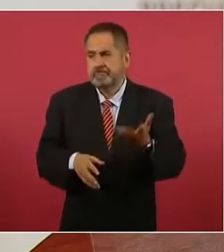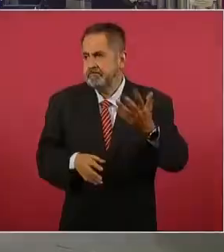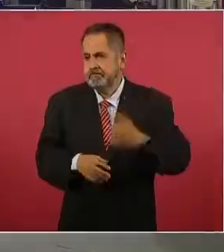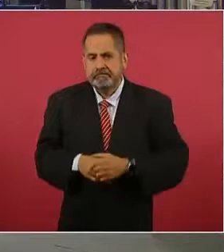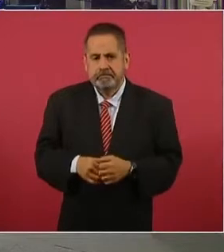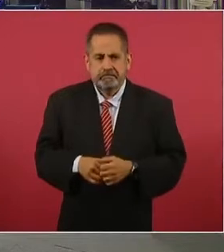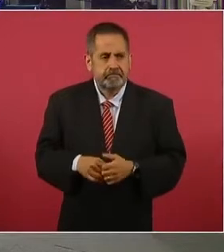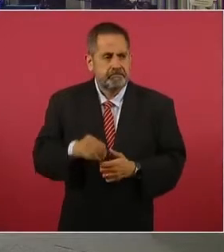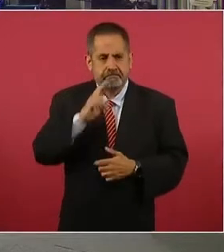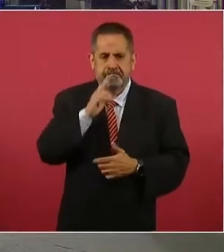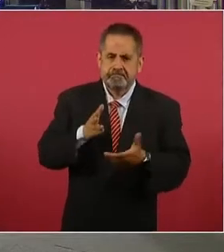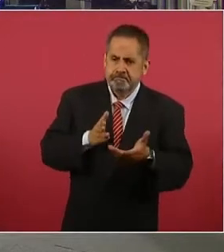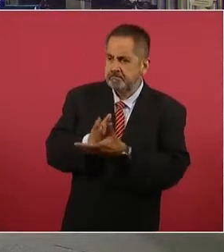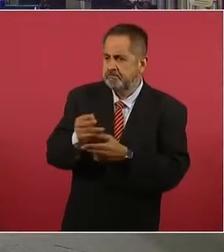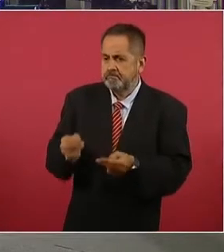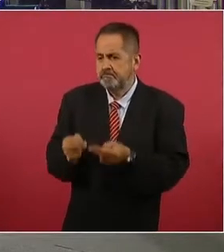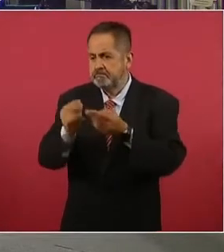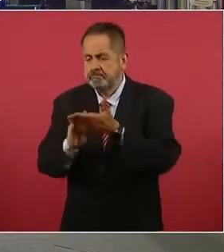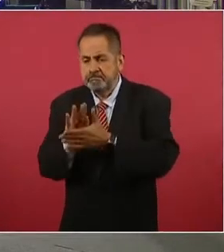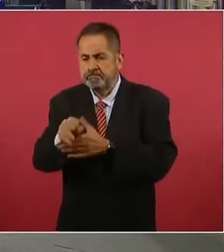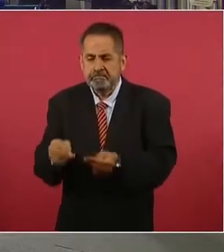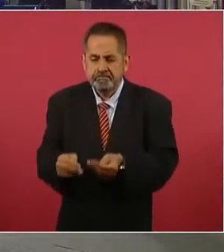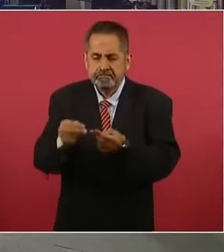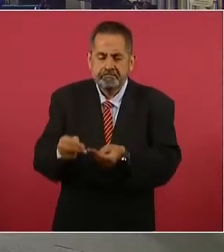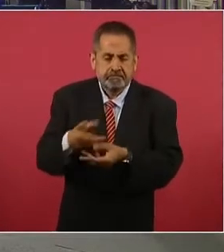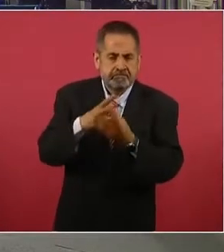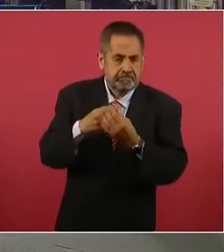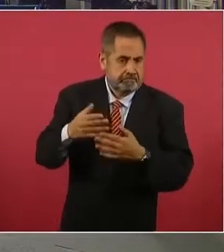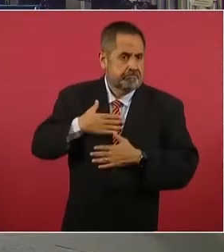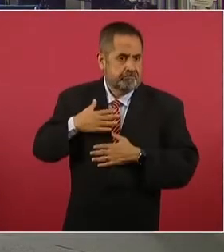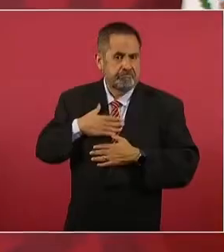nos metemos a invertir,